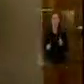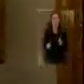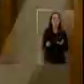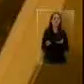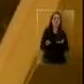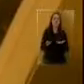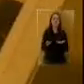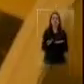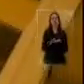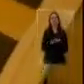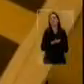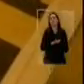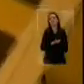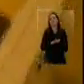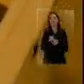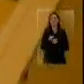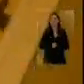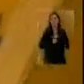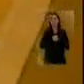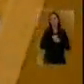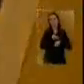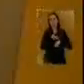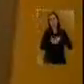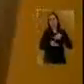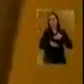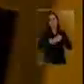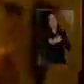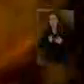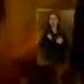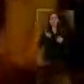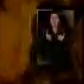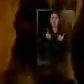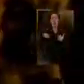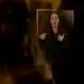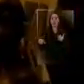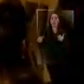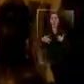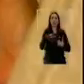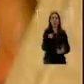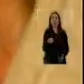a como van pasando los años, ¿cierto?, ser una molestia